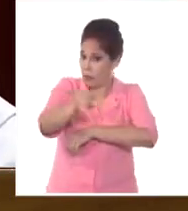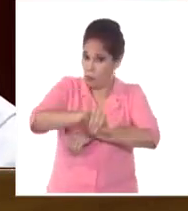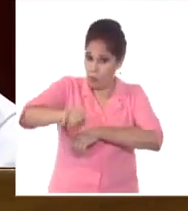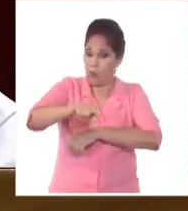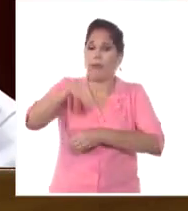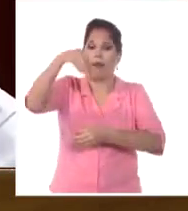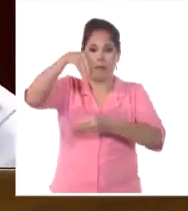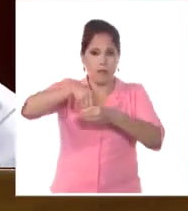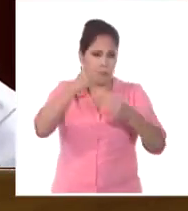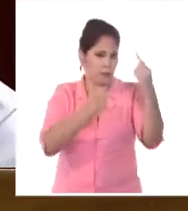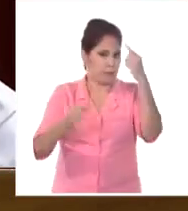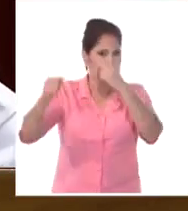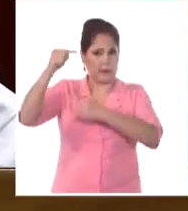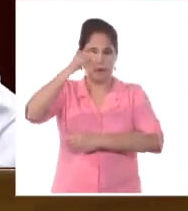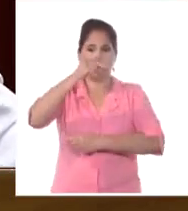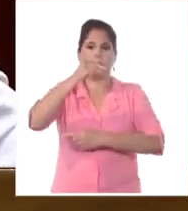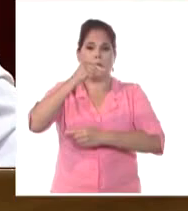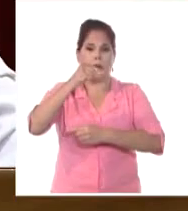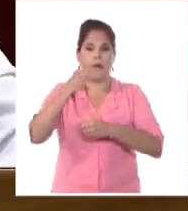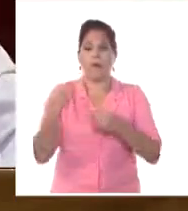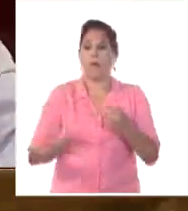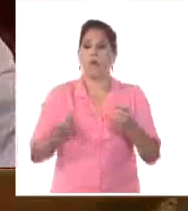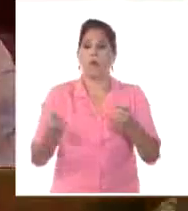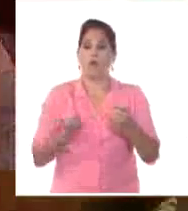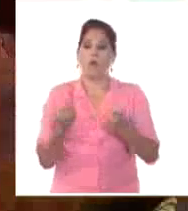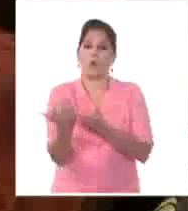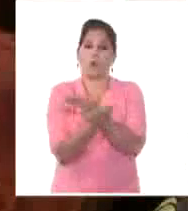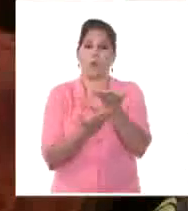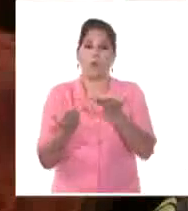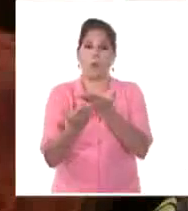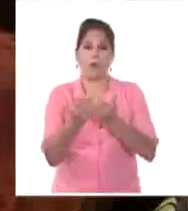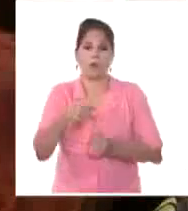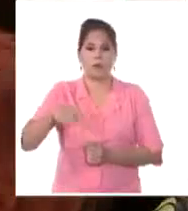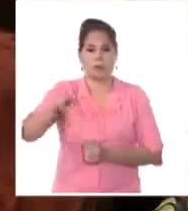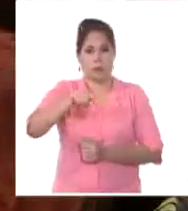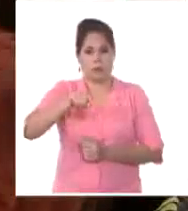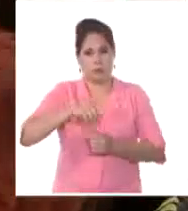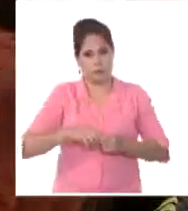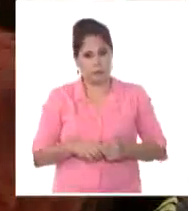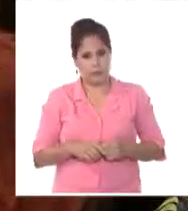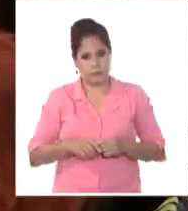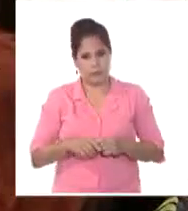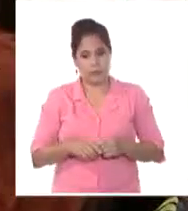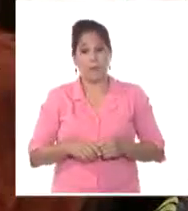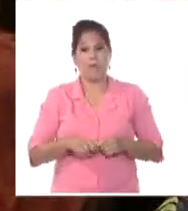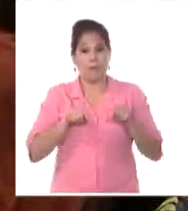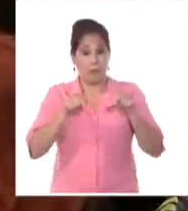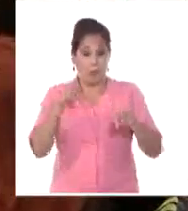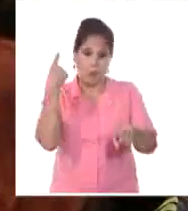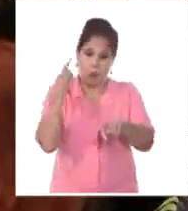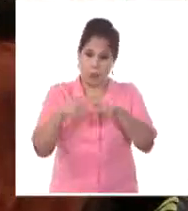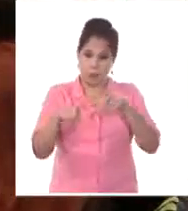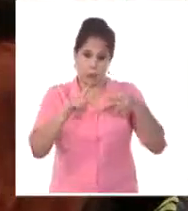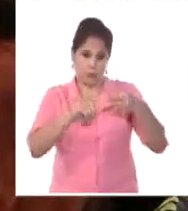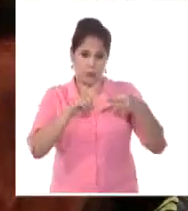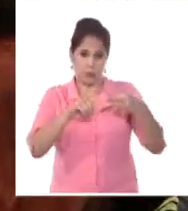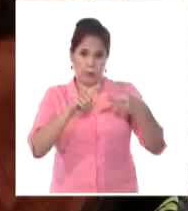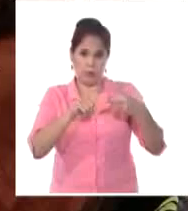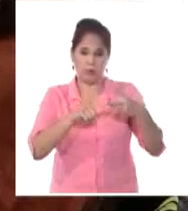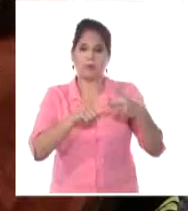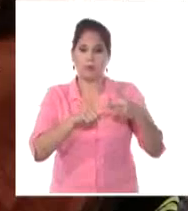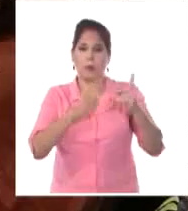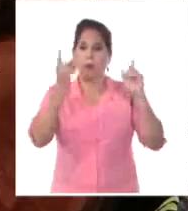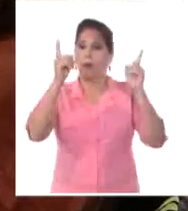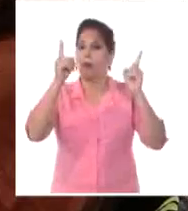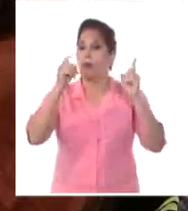parte esencial de ese desafío que compartimos con ustedes. Constituye además un imperativo